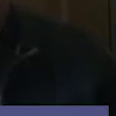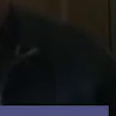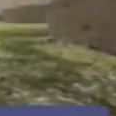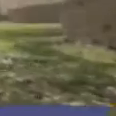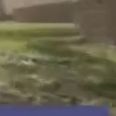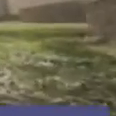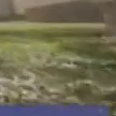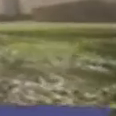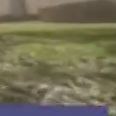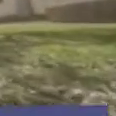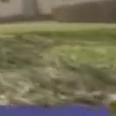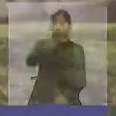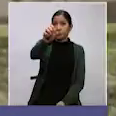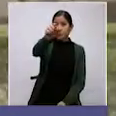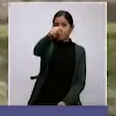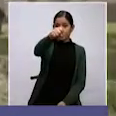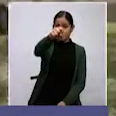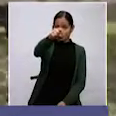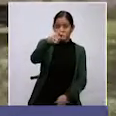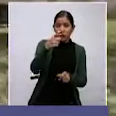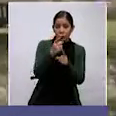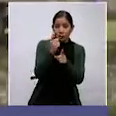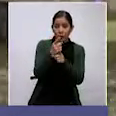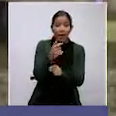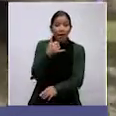hemos estado en una actividad conjunta,